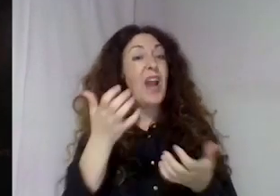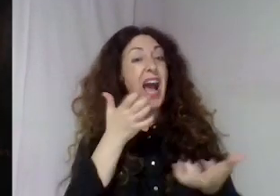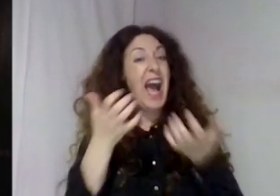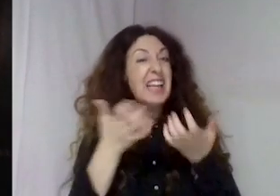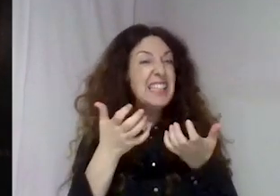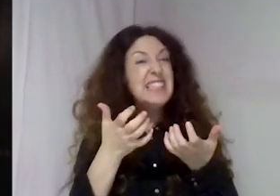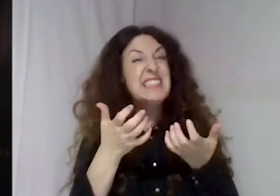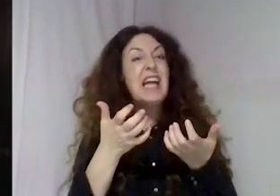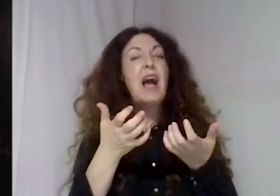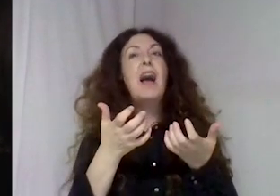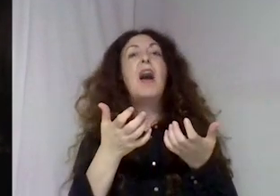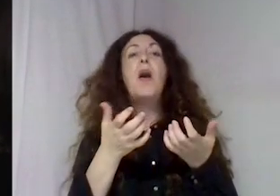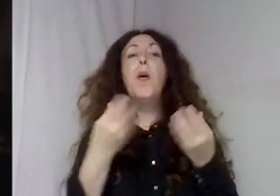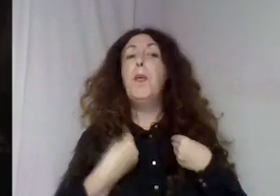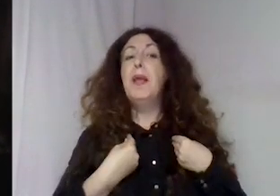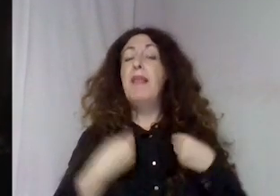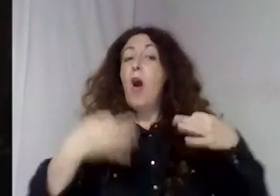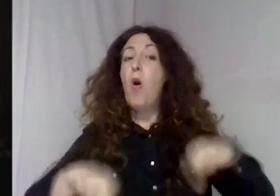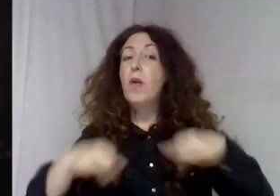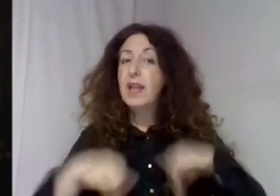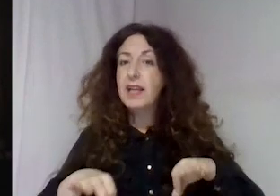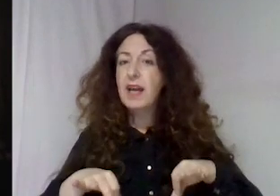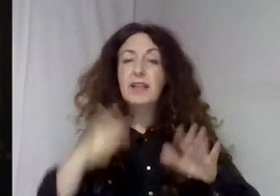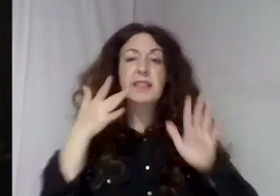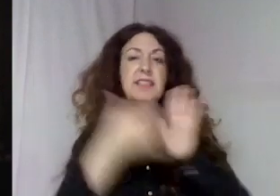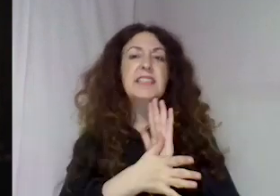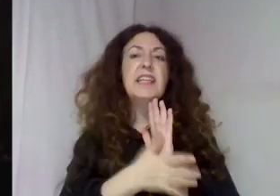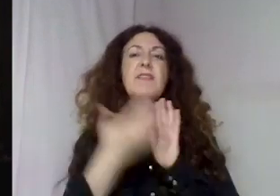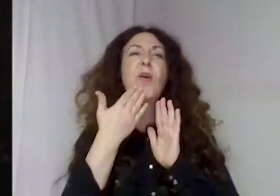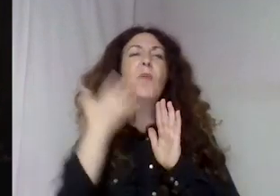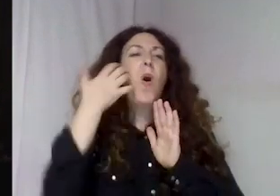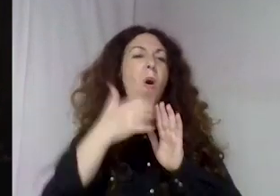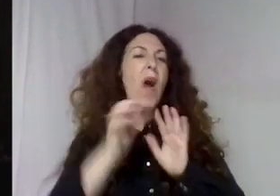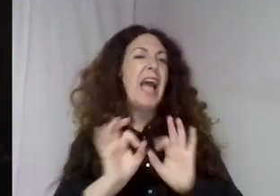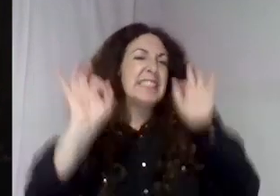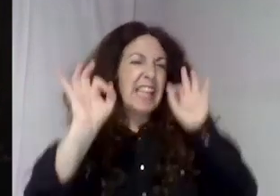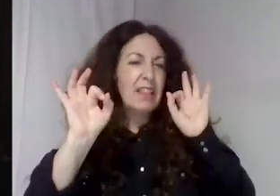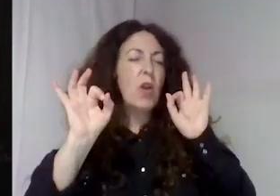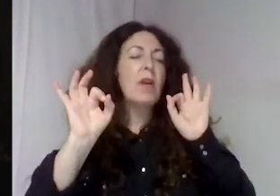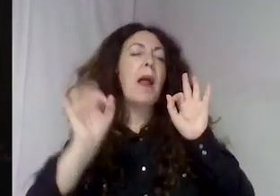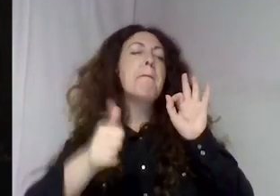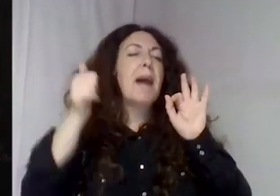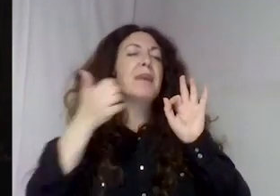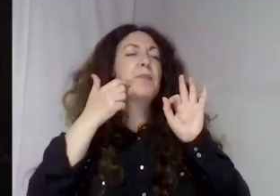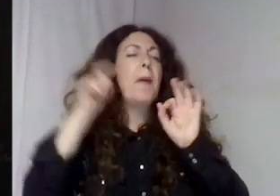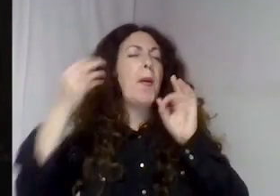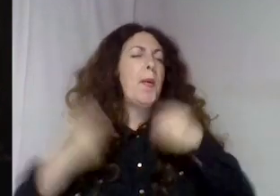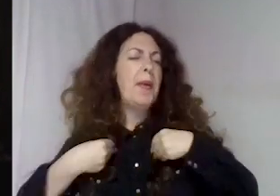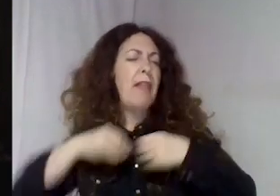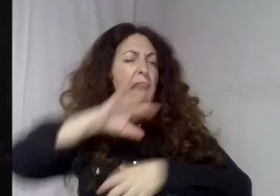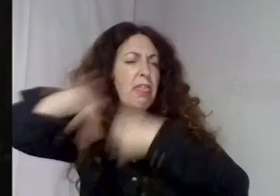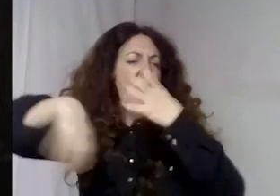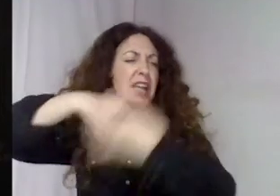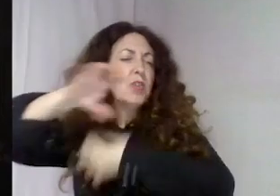creo que al contrario, yo creo que eso todavía, por eso yo hablaba de creadores anodinos como Marcel Duchamp, pues que llevaba una vida